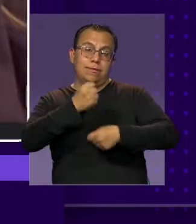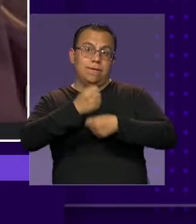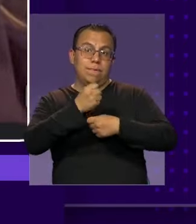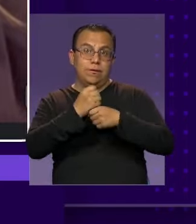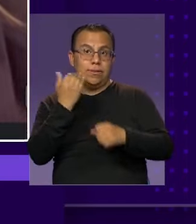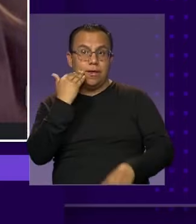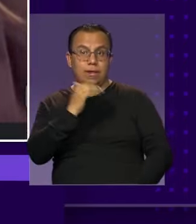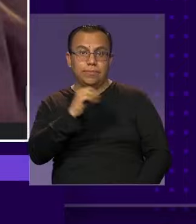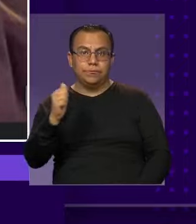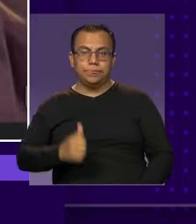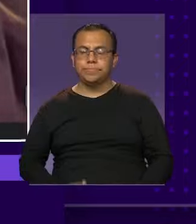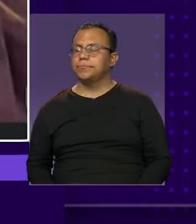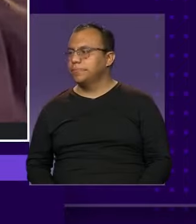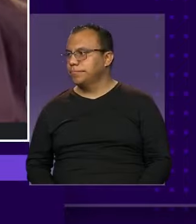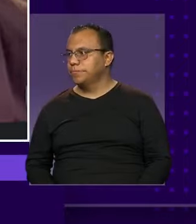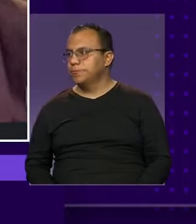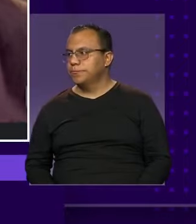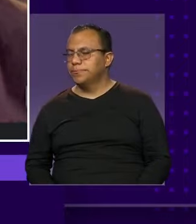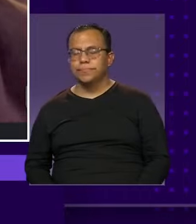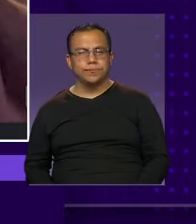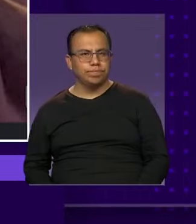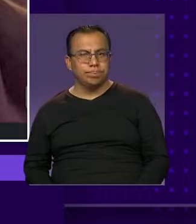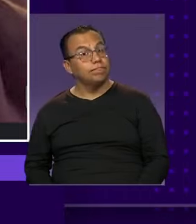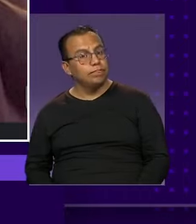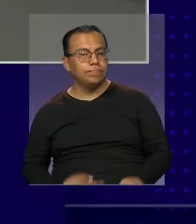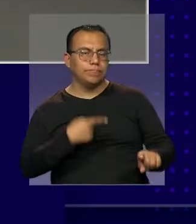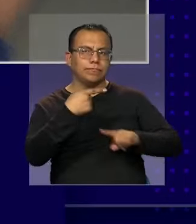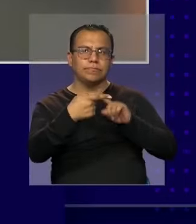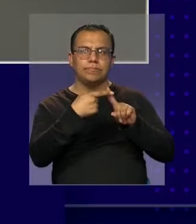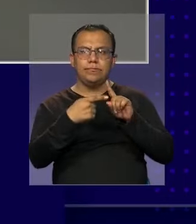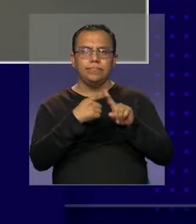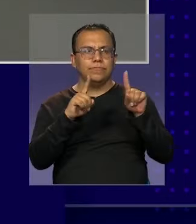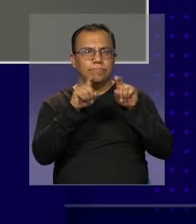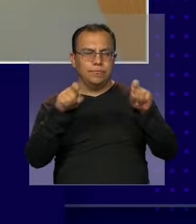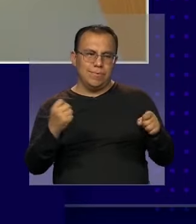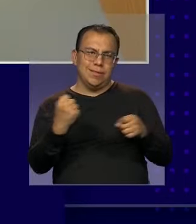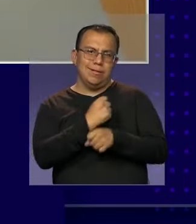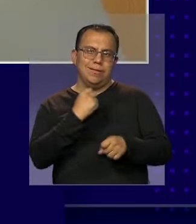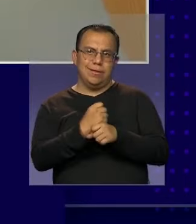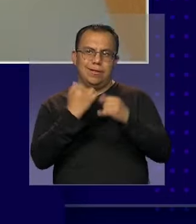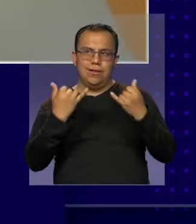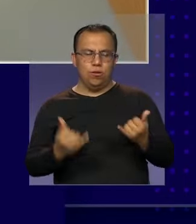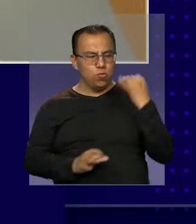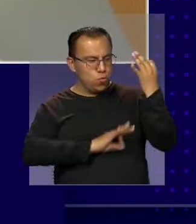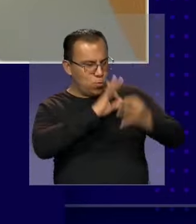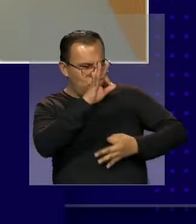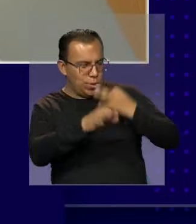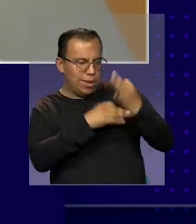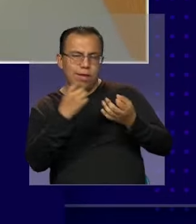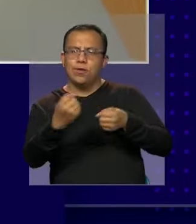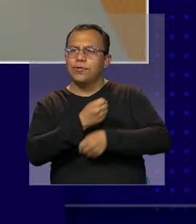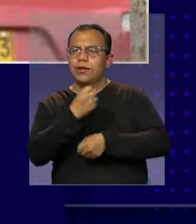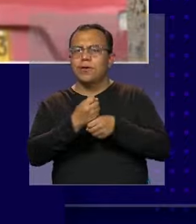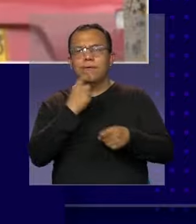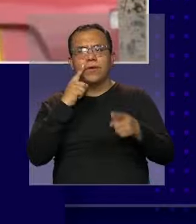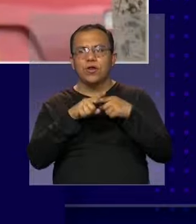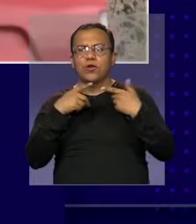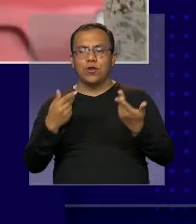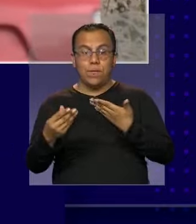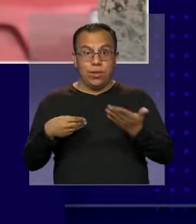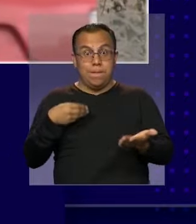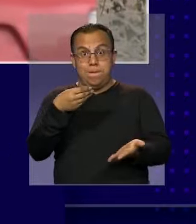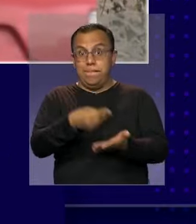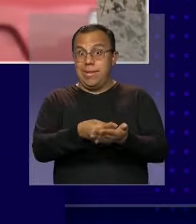de las mujeres? Lo primero tiene que ver con las labores de cuidado. Por supuesto, es un trabajo que no es remunerado,